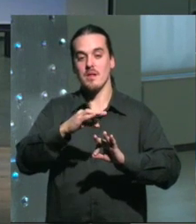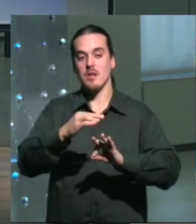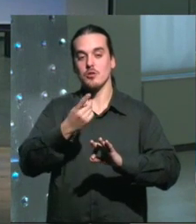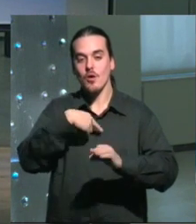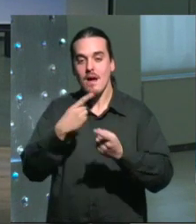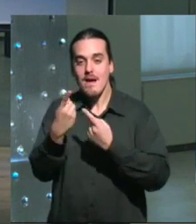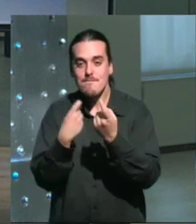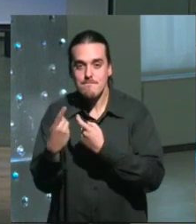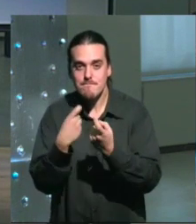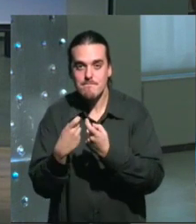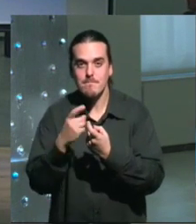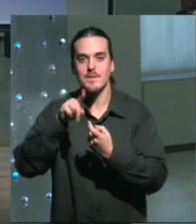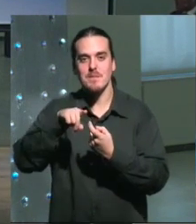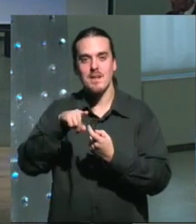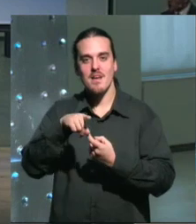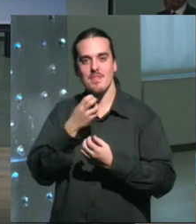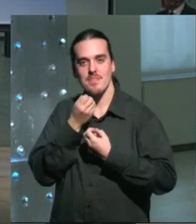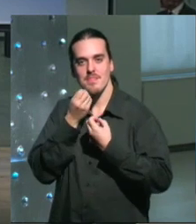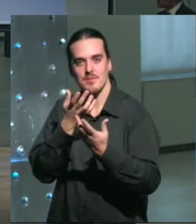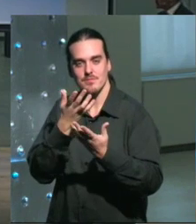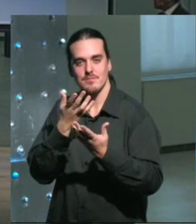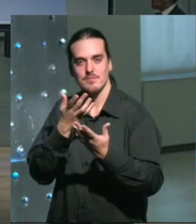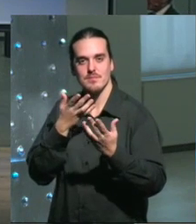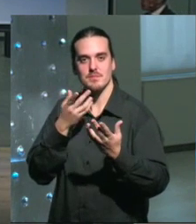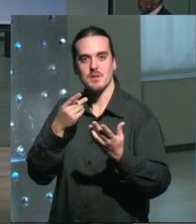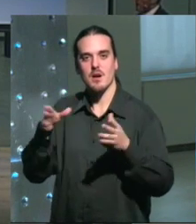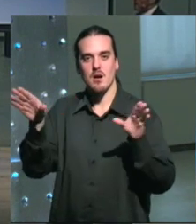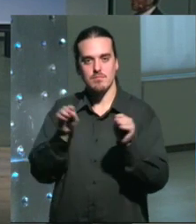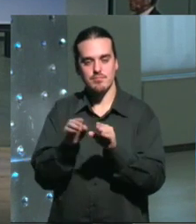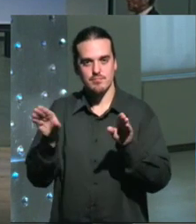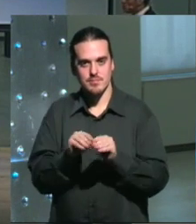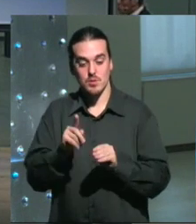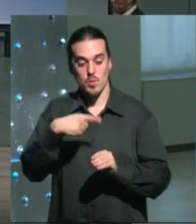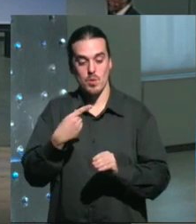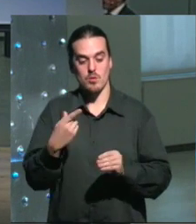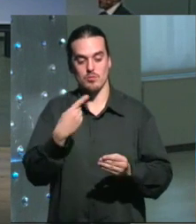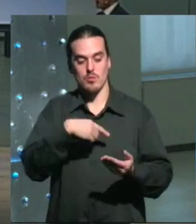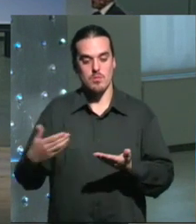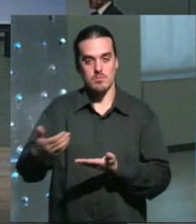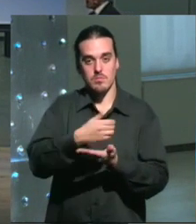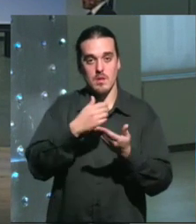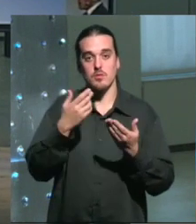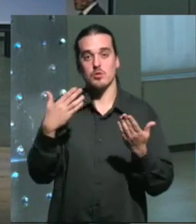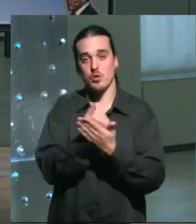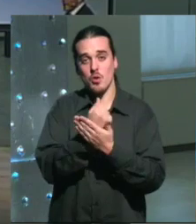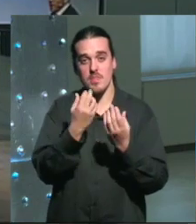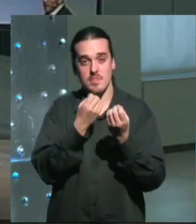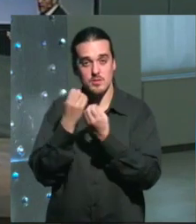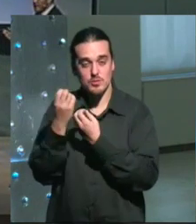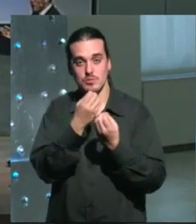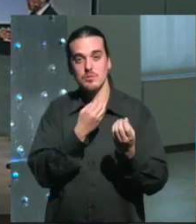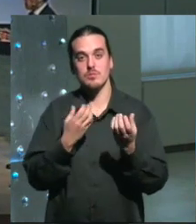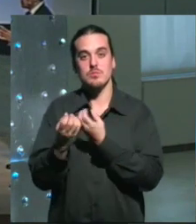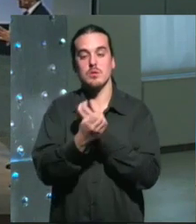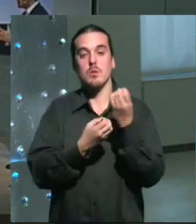pero también recopilar datos. Y esos datos nos ayudaban en la toma de decisiones todos los días. Normalmente las campañas,